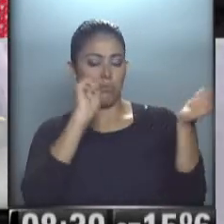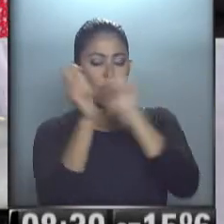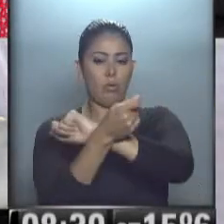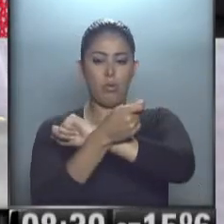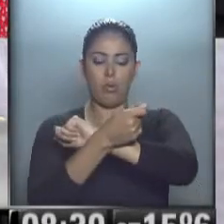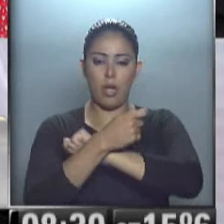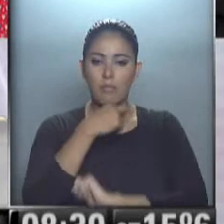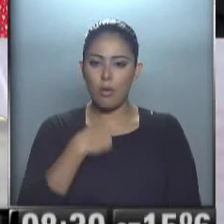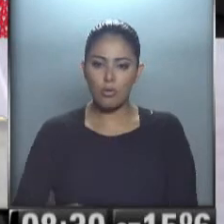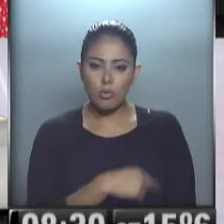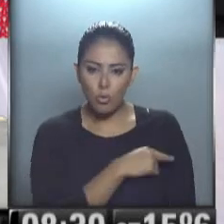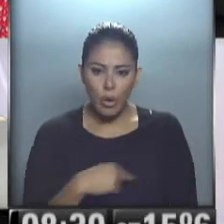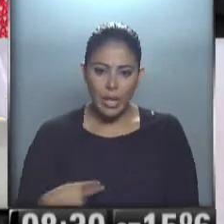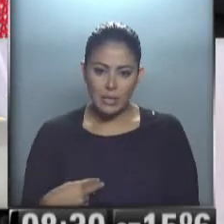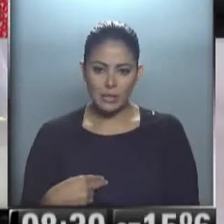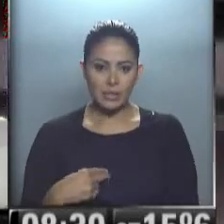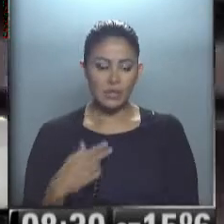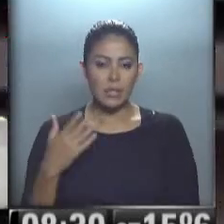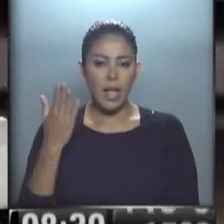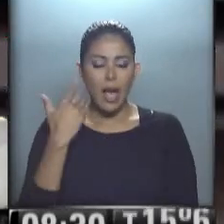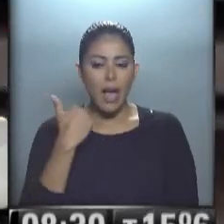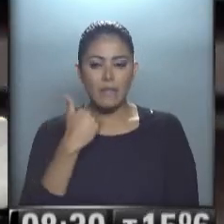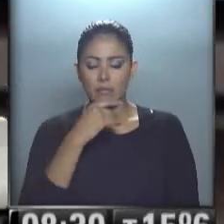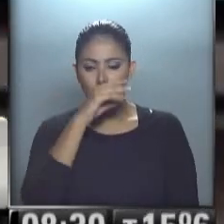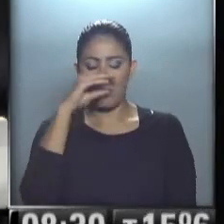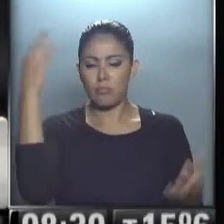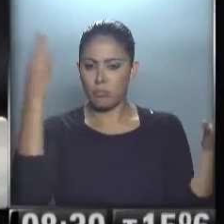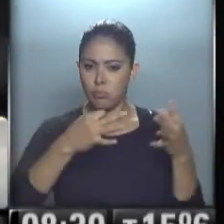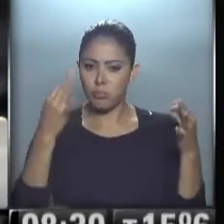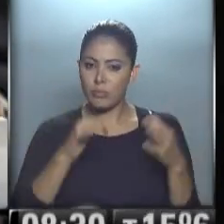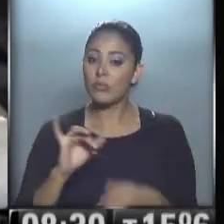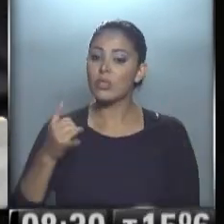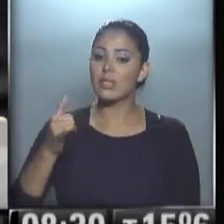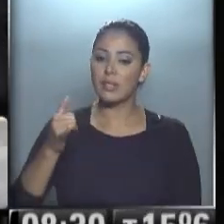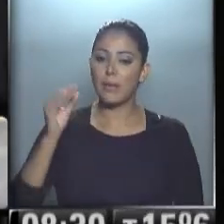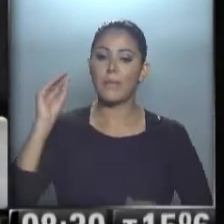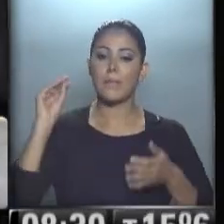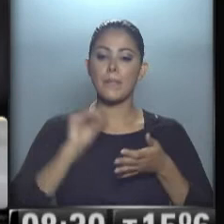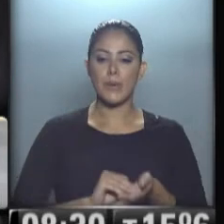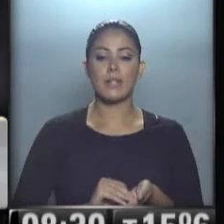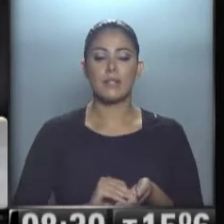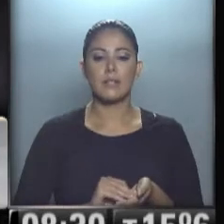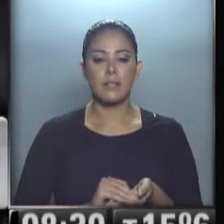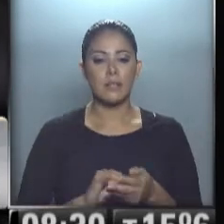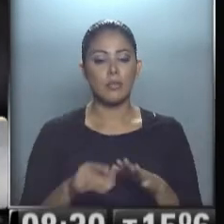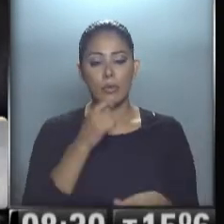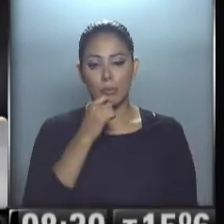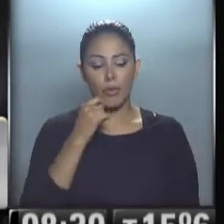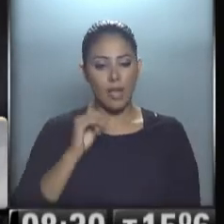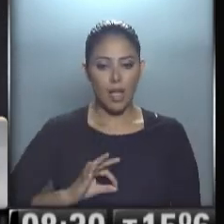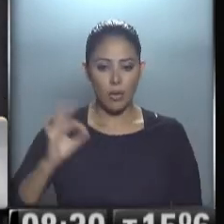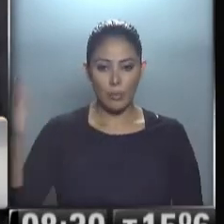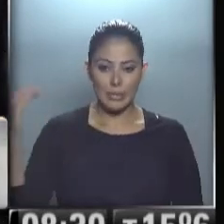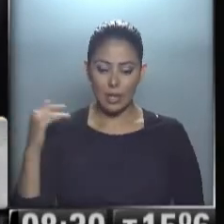de suiza que envió la habilidad absorbiendo si esto te esto va de la mano alejandro de lo que sucedió el año pasado cuando